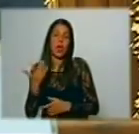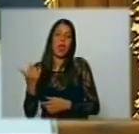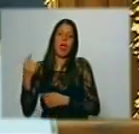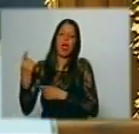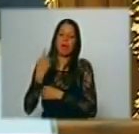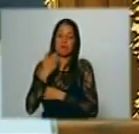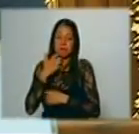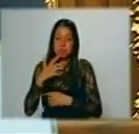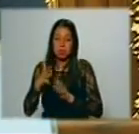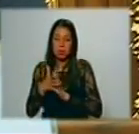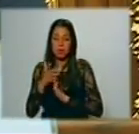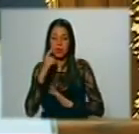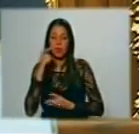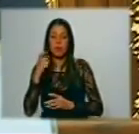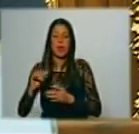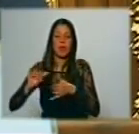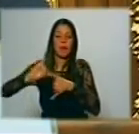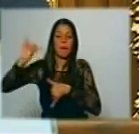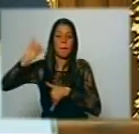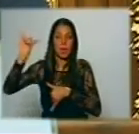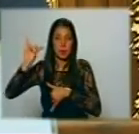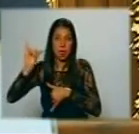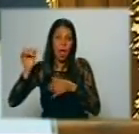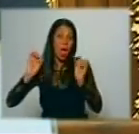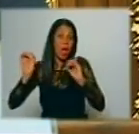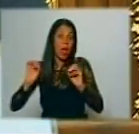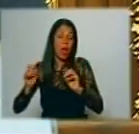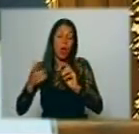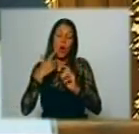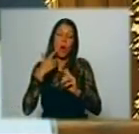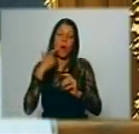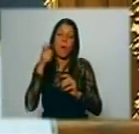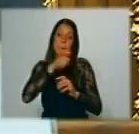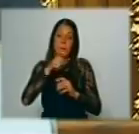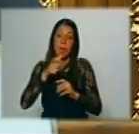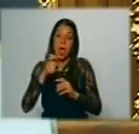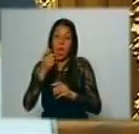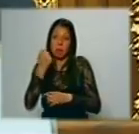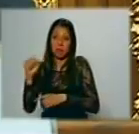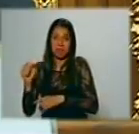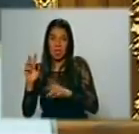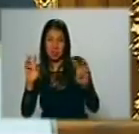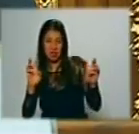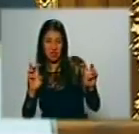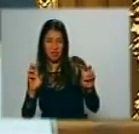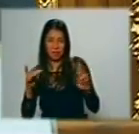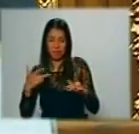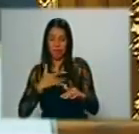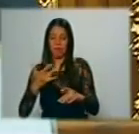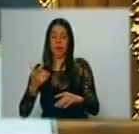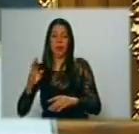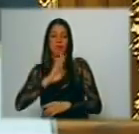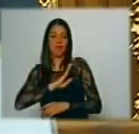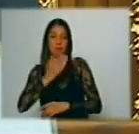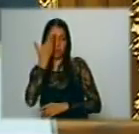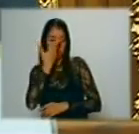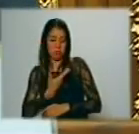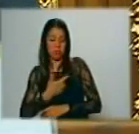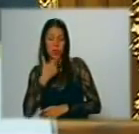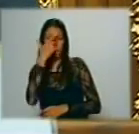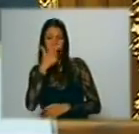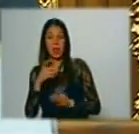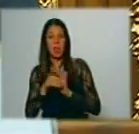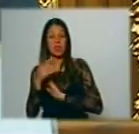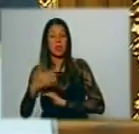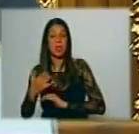las conductas especulativas y otras conductas irregulares que menoscaben sus derechos en el acceso a los